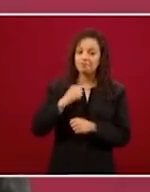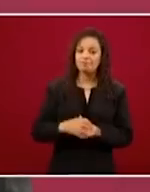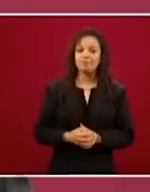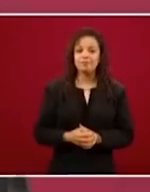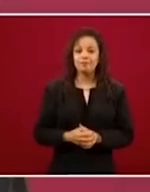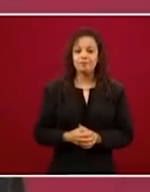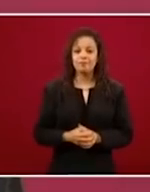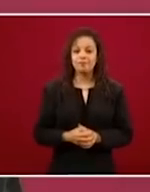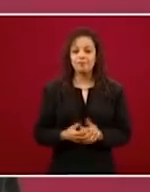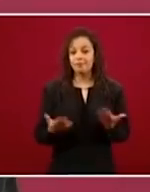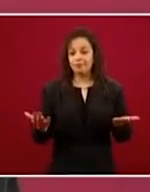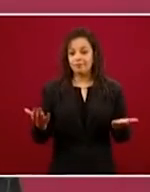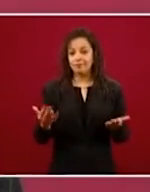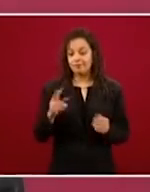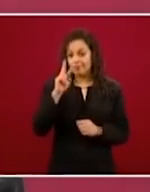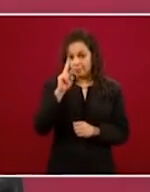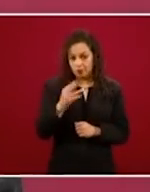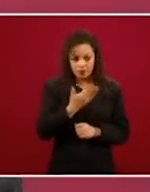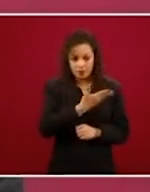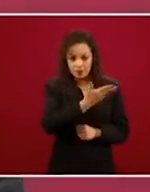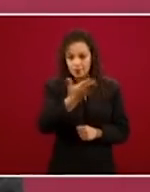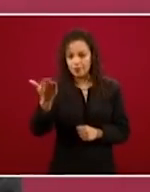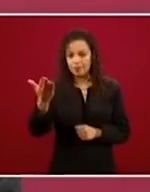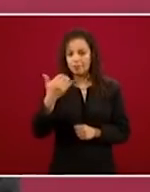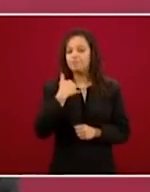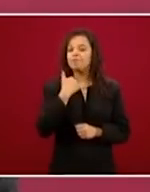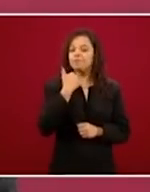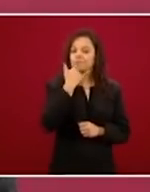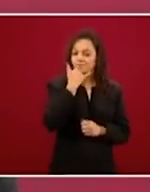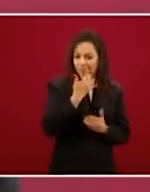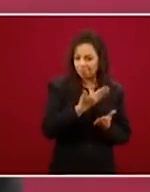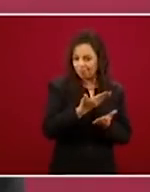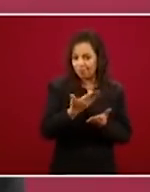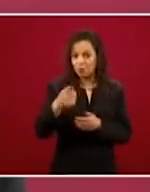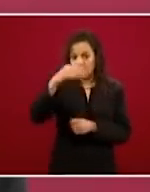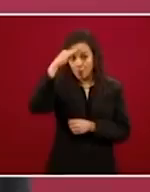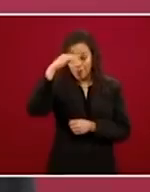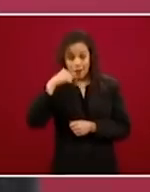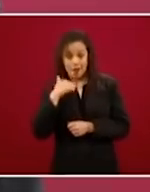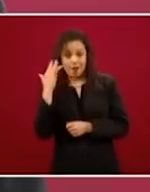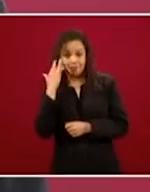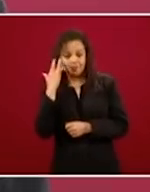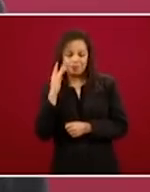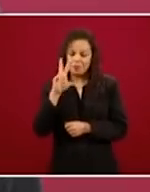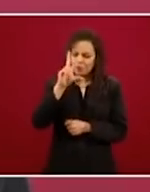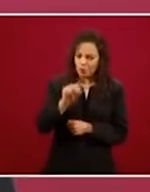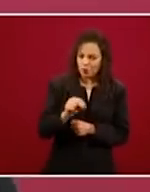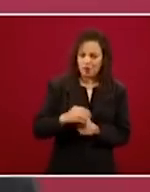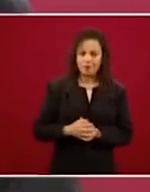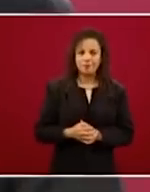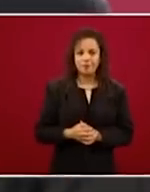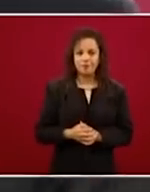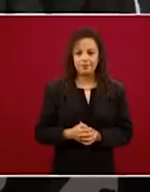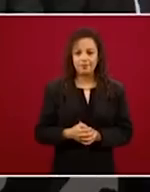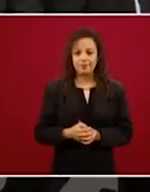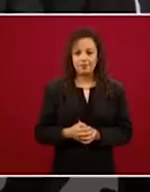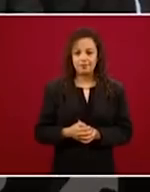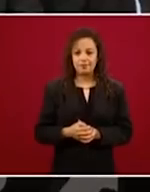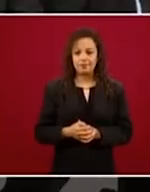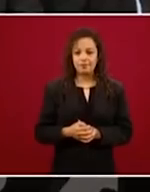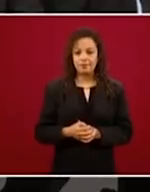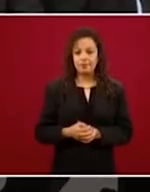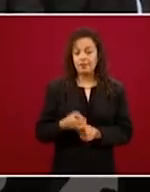ofrezco disculpas no vayan a pensar que estoy presumiendo pero no sólo eso eso es en el plano de las